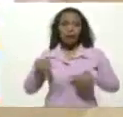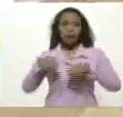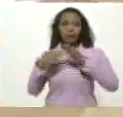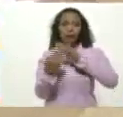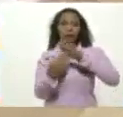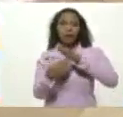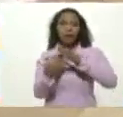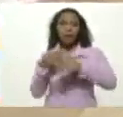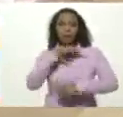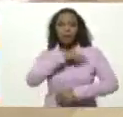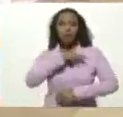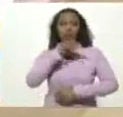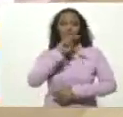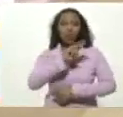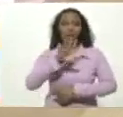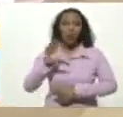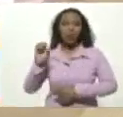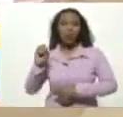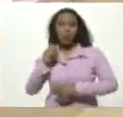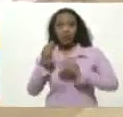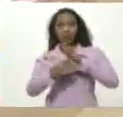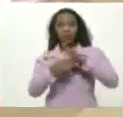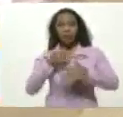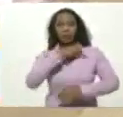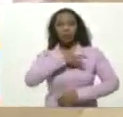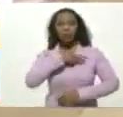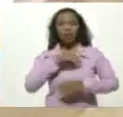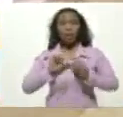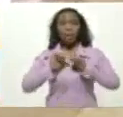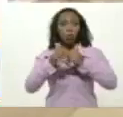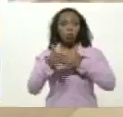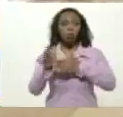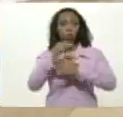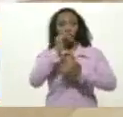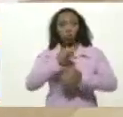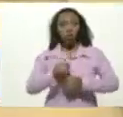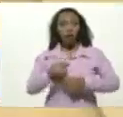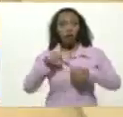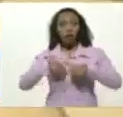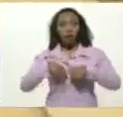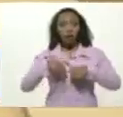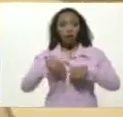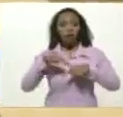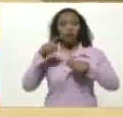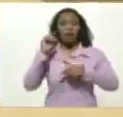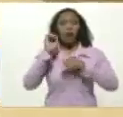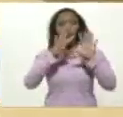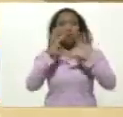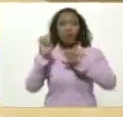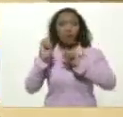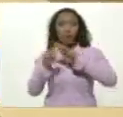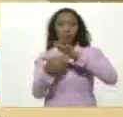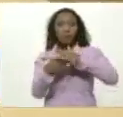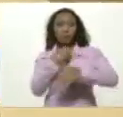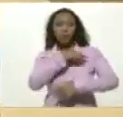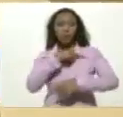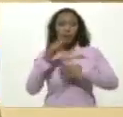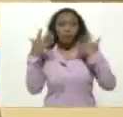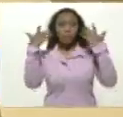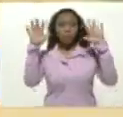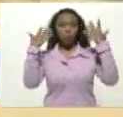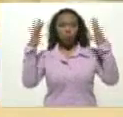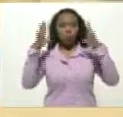son 250 bases de misiones que se han inaugurado en el Zulia y en el caso de Cabima es la novena base de misiones. Un fuerte aplauso a todo